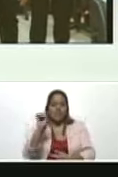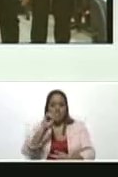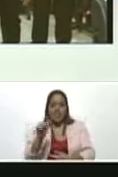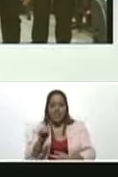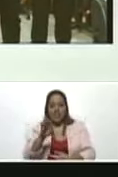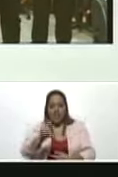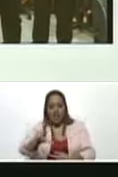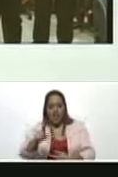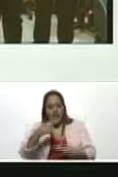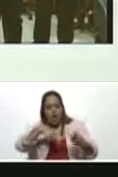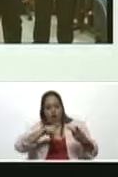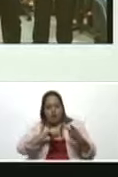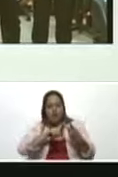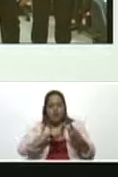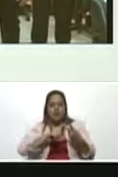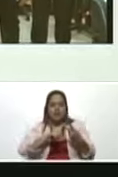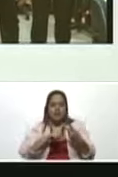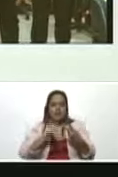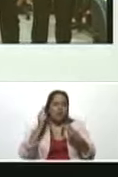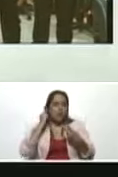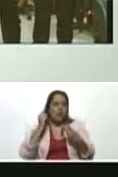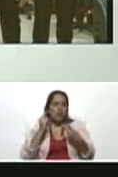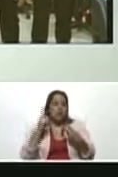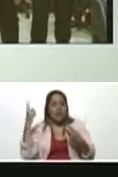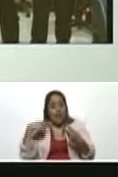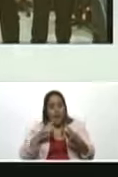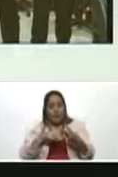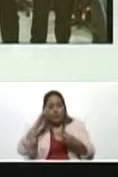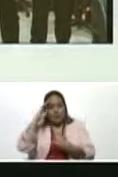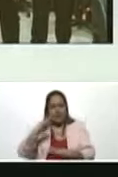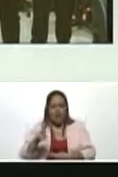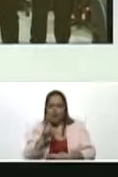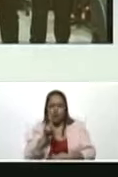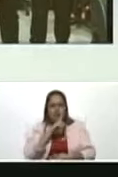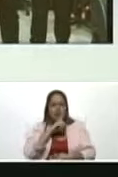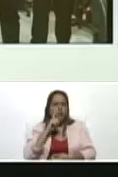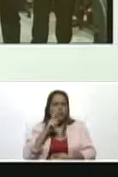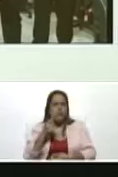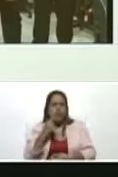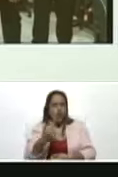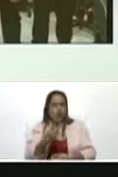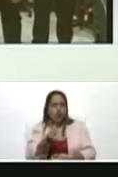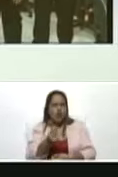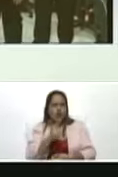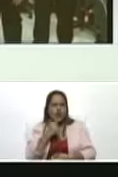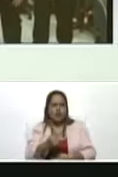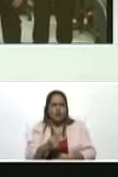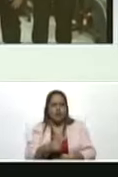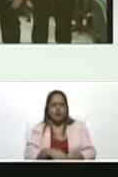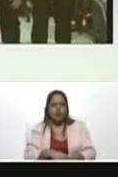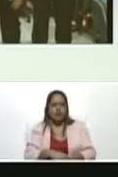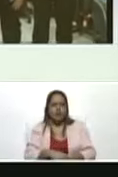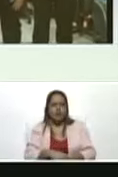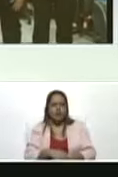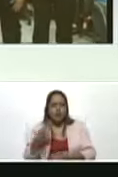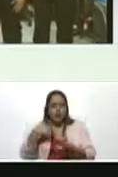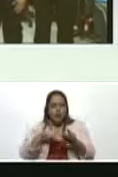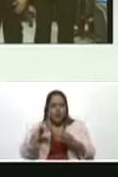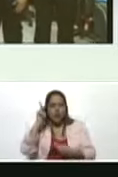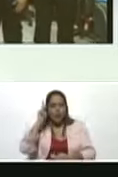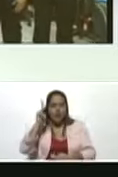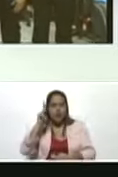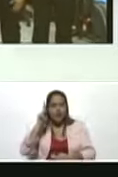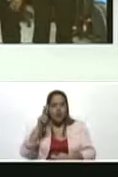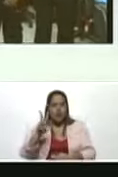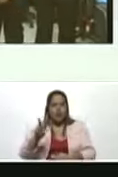Zubeidy, del oficial que habló, que no dijo su nombre, de William Avendaño, el profesor